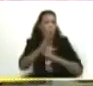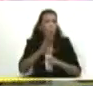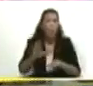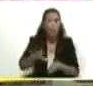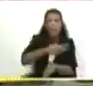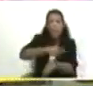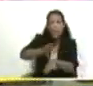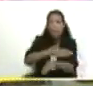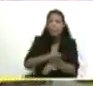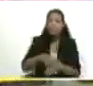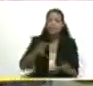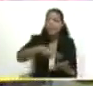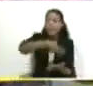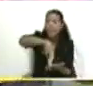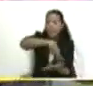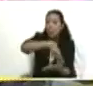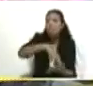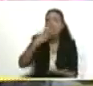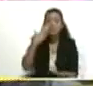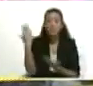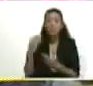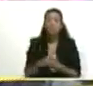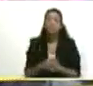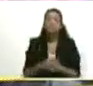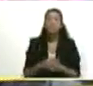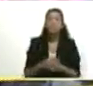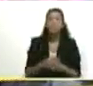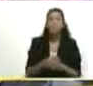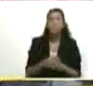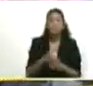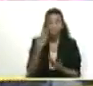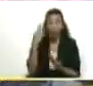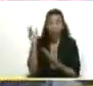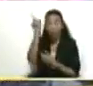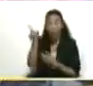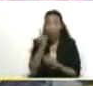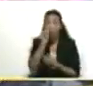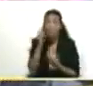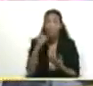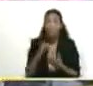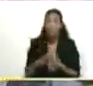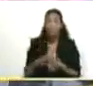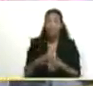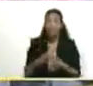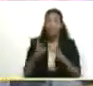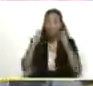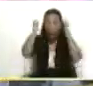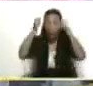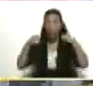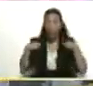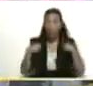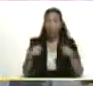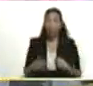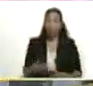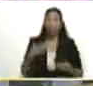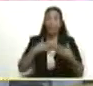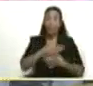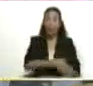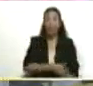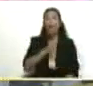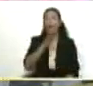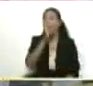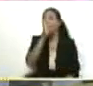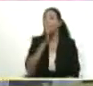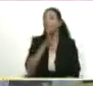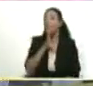monje, llega del Tíbet, directamente del Tíbet, el monje Numa Molina, padre